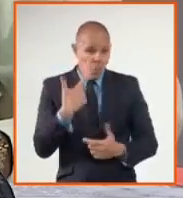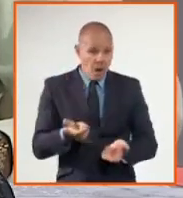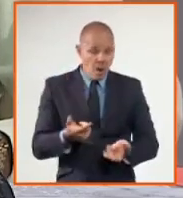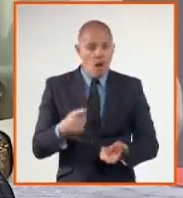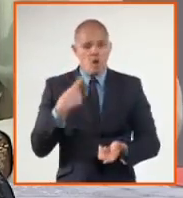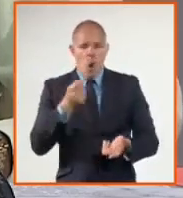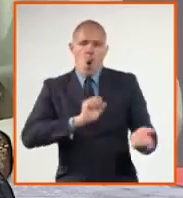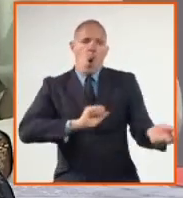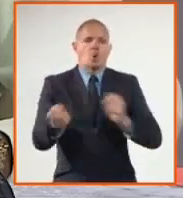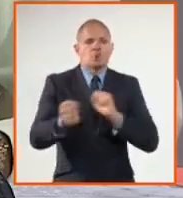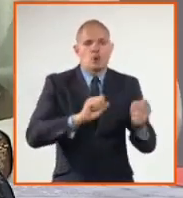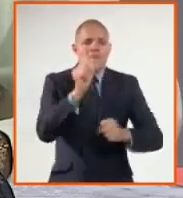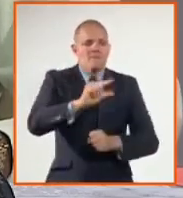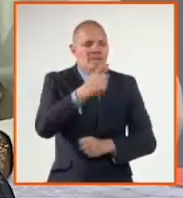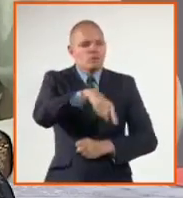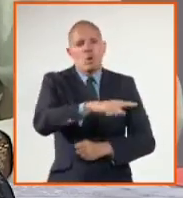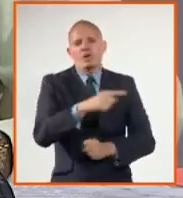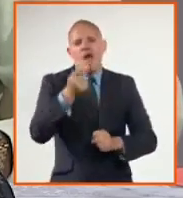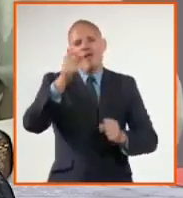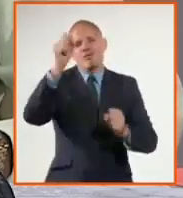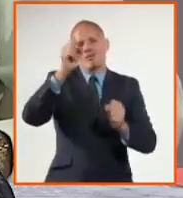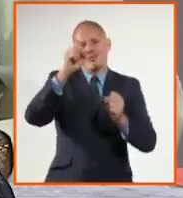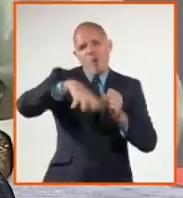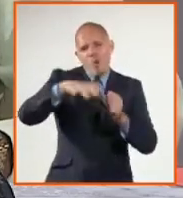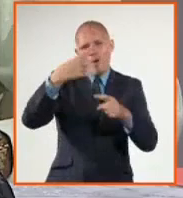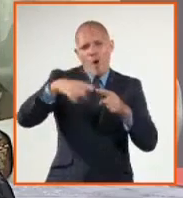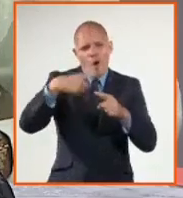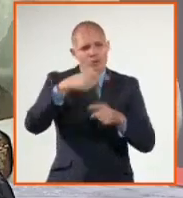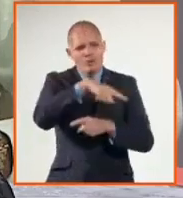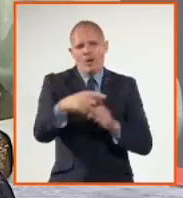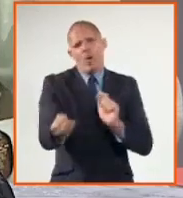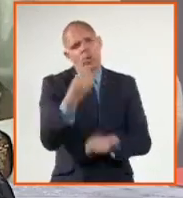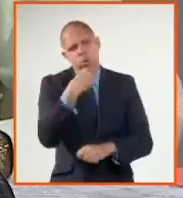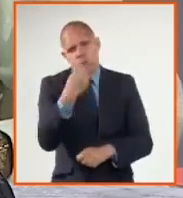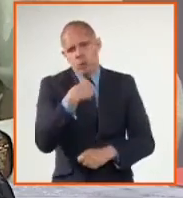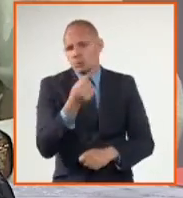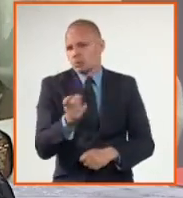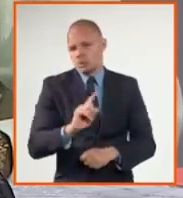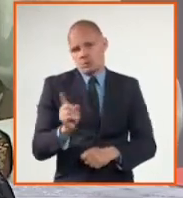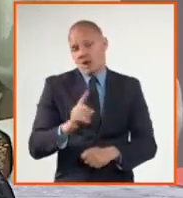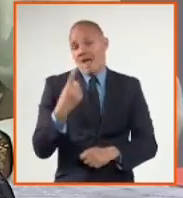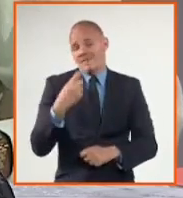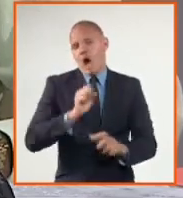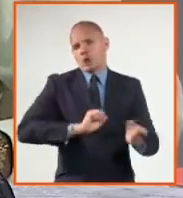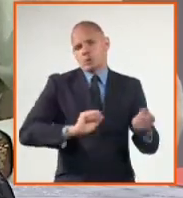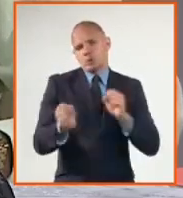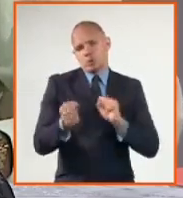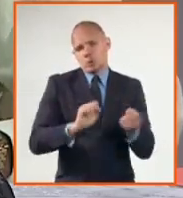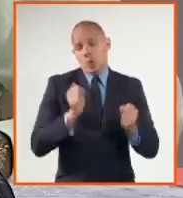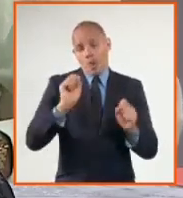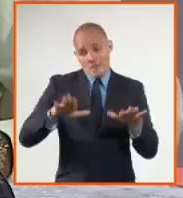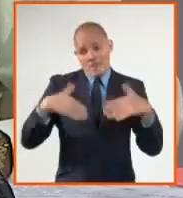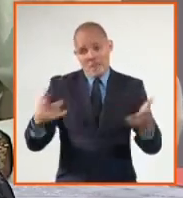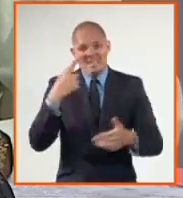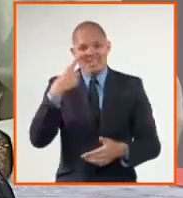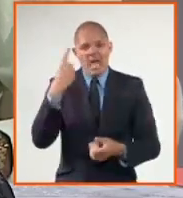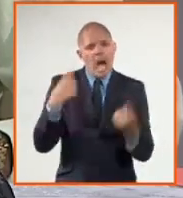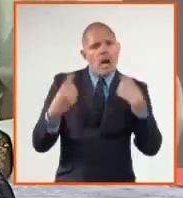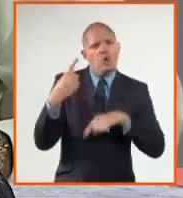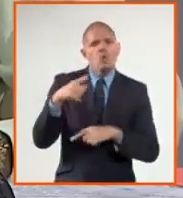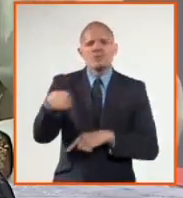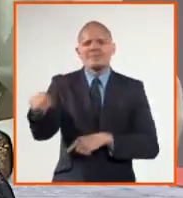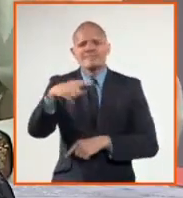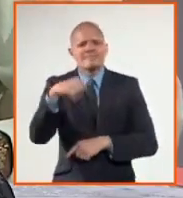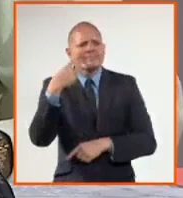poder realmente en esta situación energética compensar los fundamentalmente los altos consumos que tenemos en algunas de